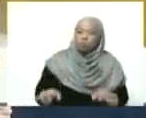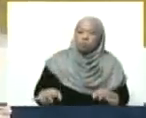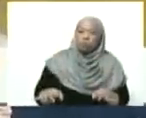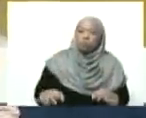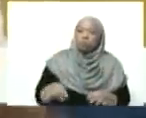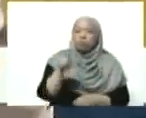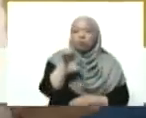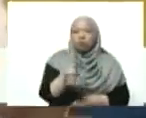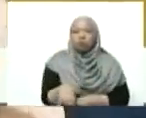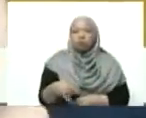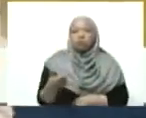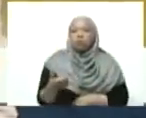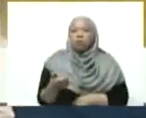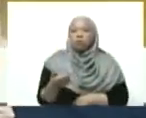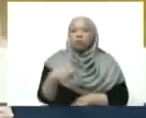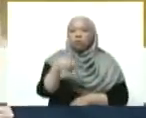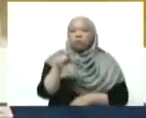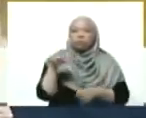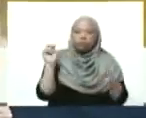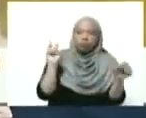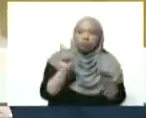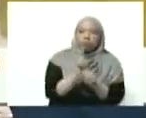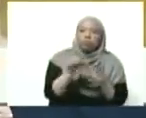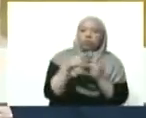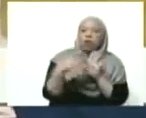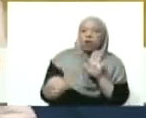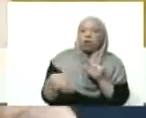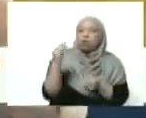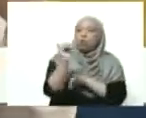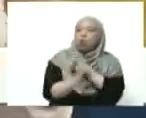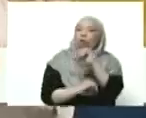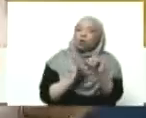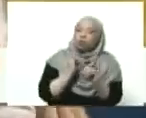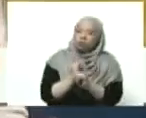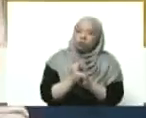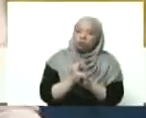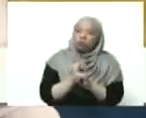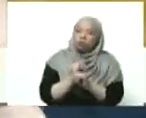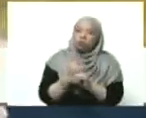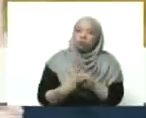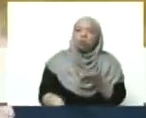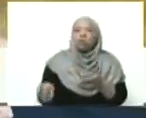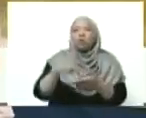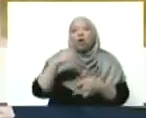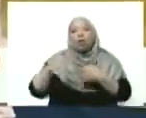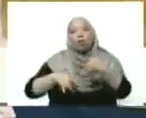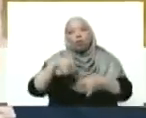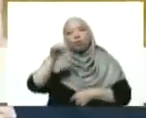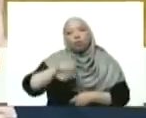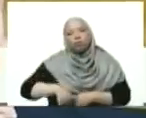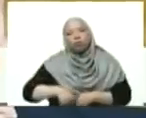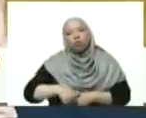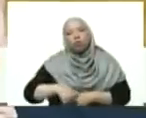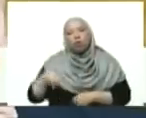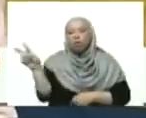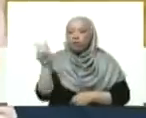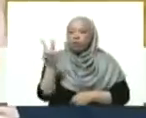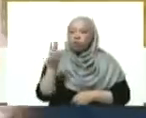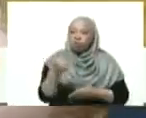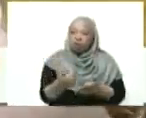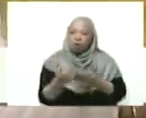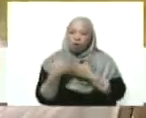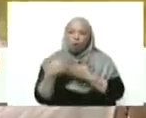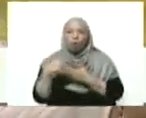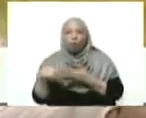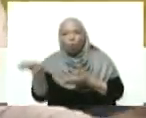pero además que cese ya la violación del derecho internacional y que se devuelvan los activos que pertenecen a la República Bolivariana de